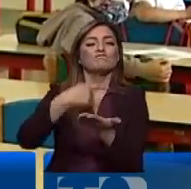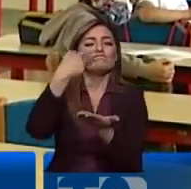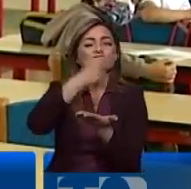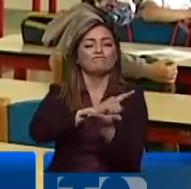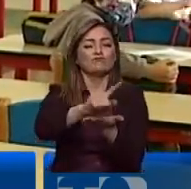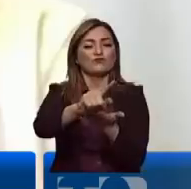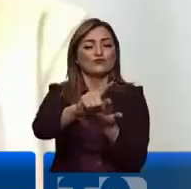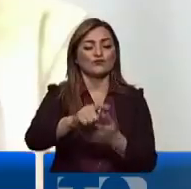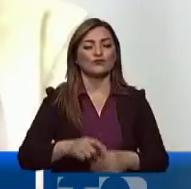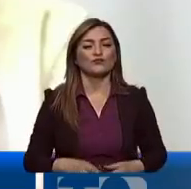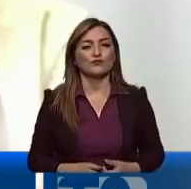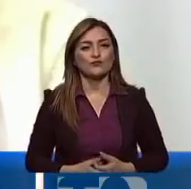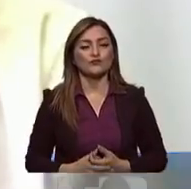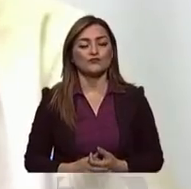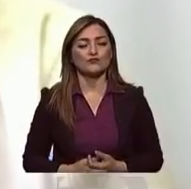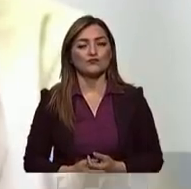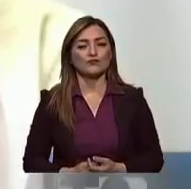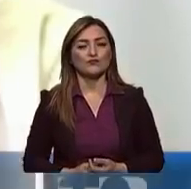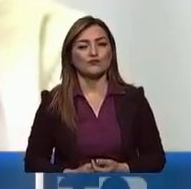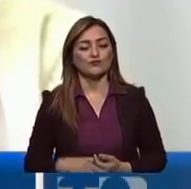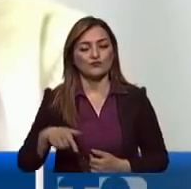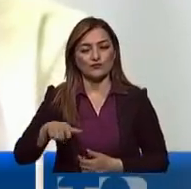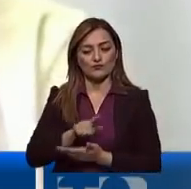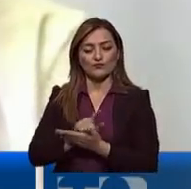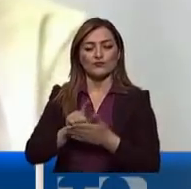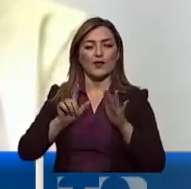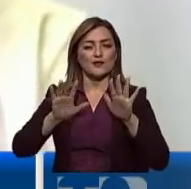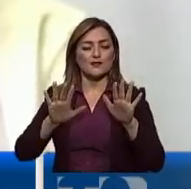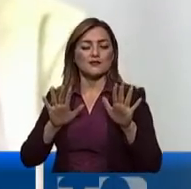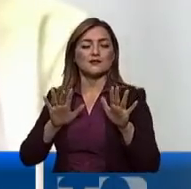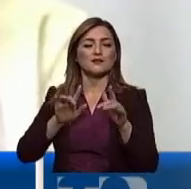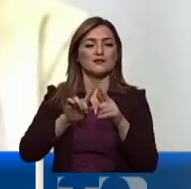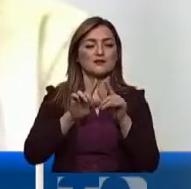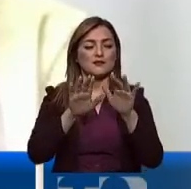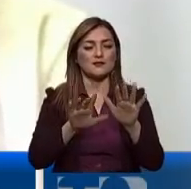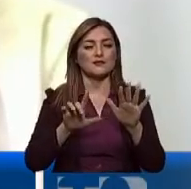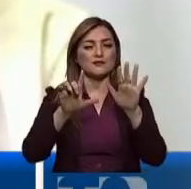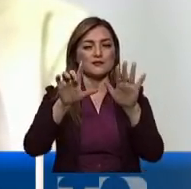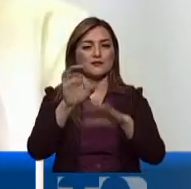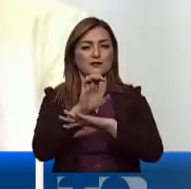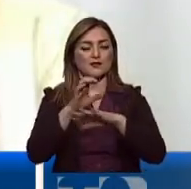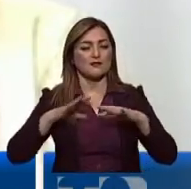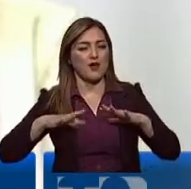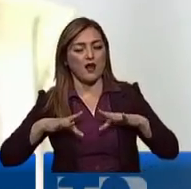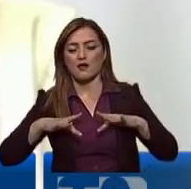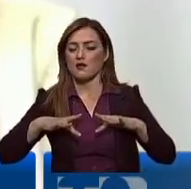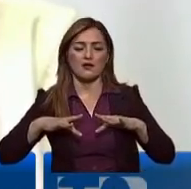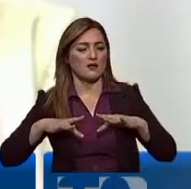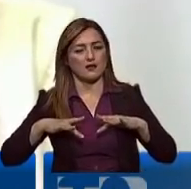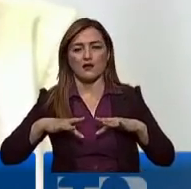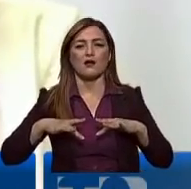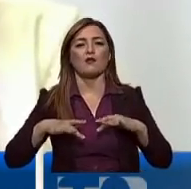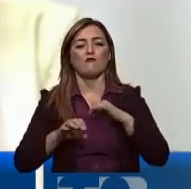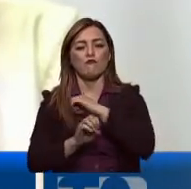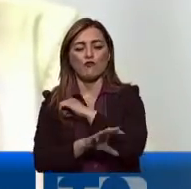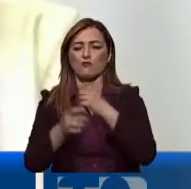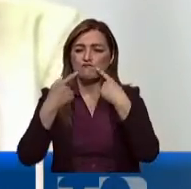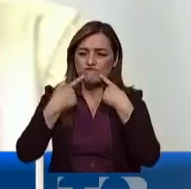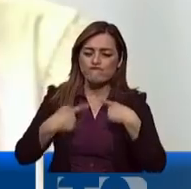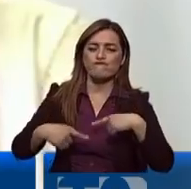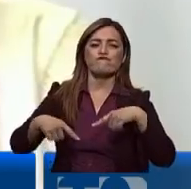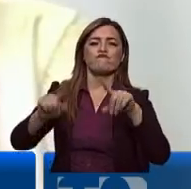la próxima semana esta semana del 10 al 17 de enero no es una semana para vacacionar vamos a promover la vacunación